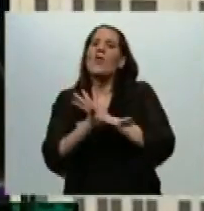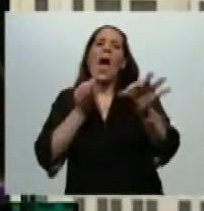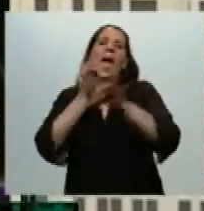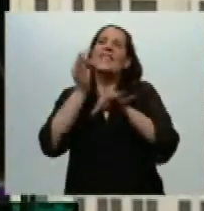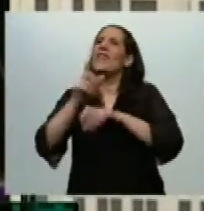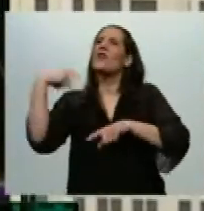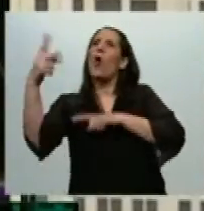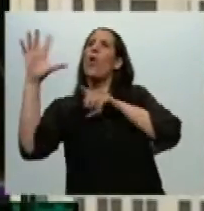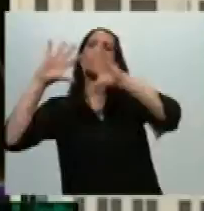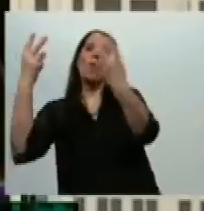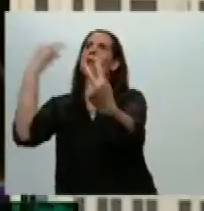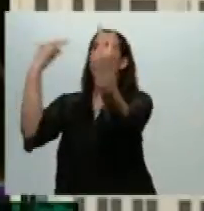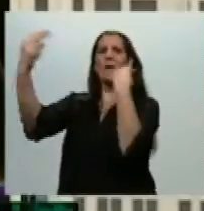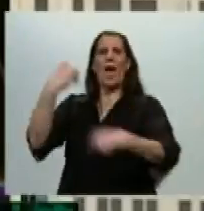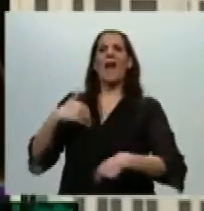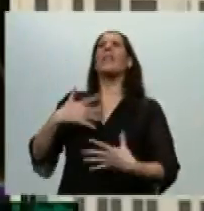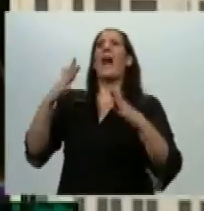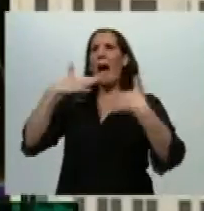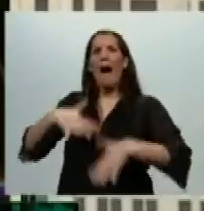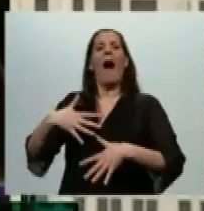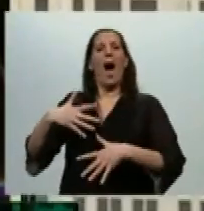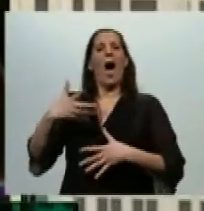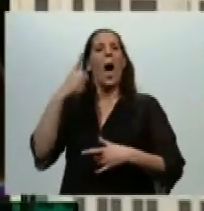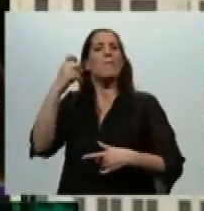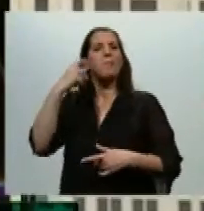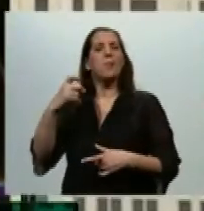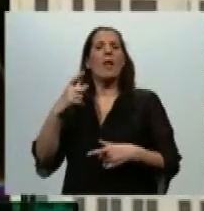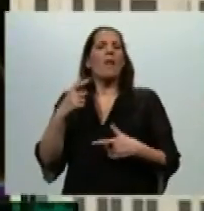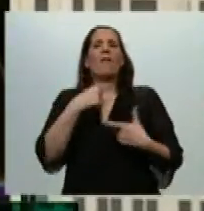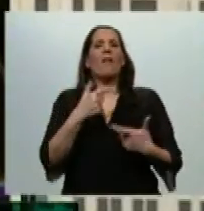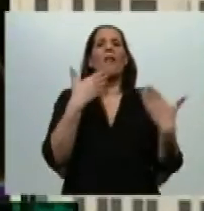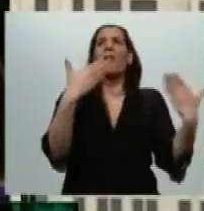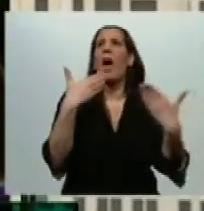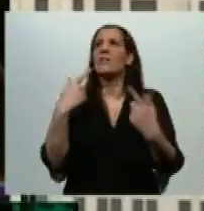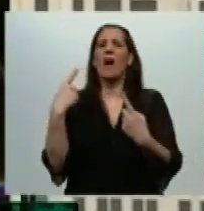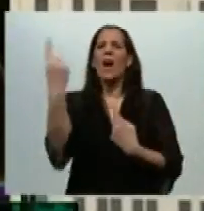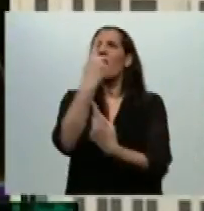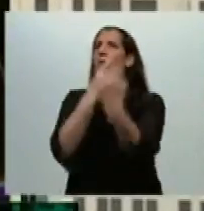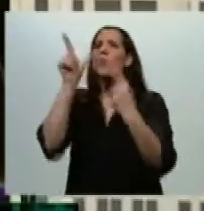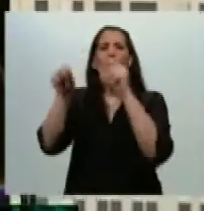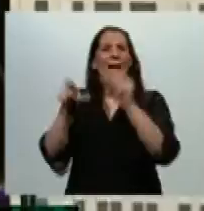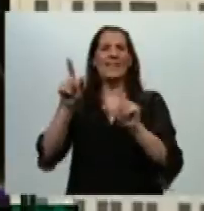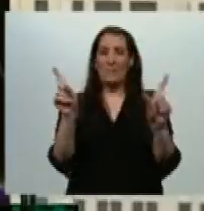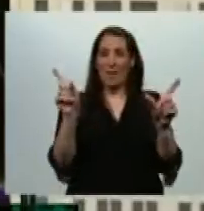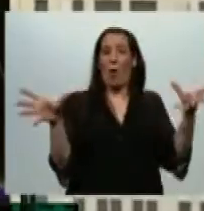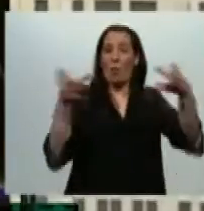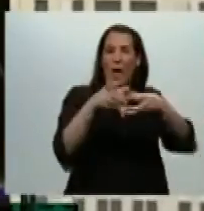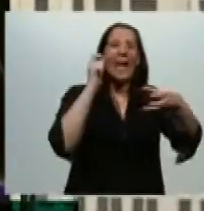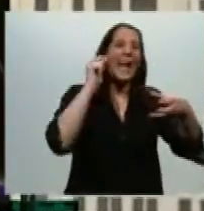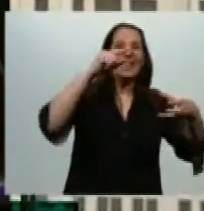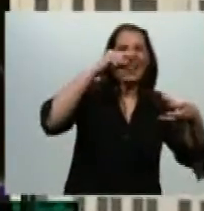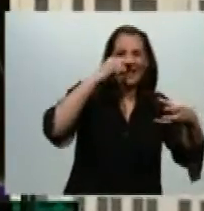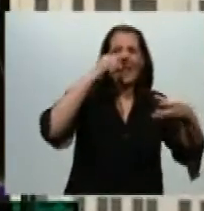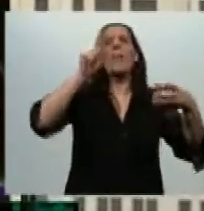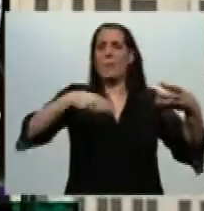esta materia y la verdad que quiero agradecer a todos y cada uno de los países del G77 más China, a todos